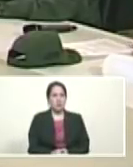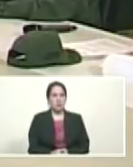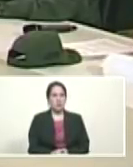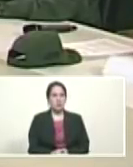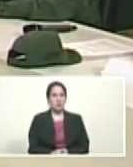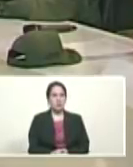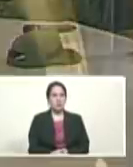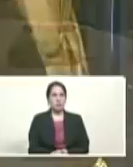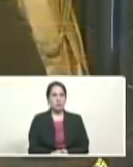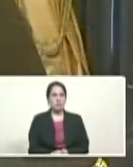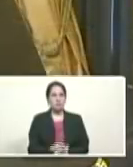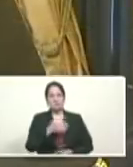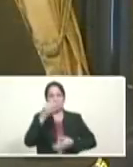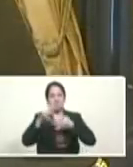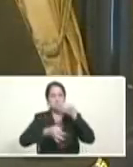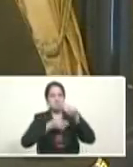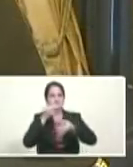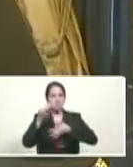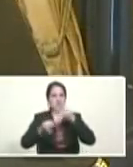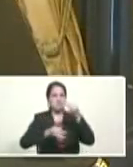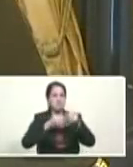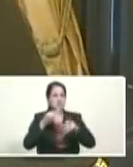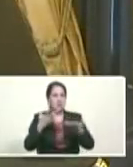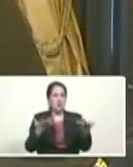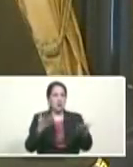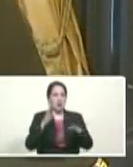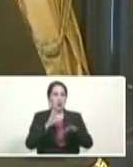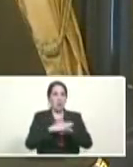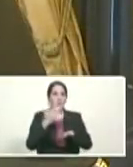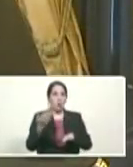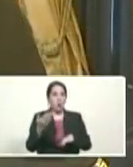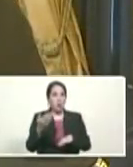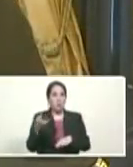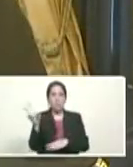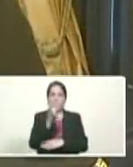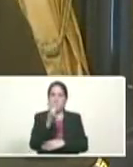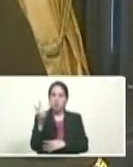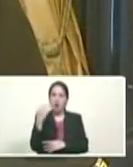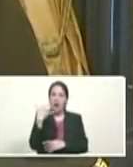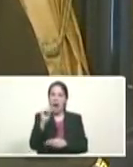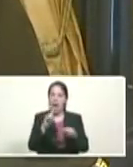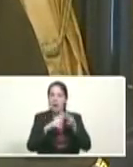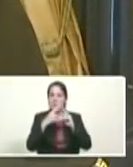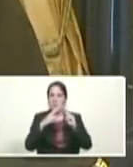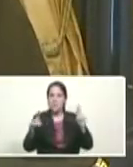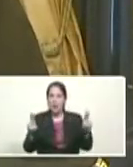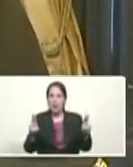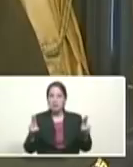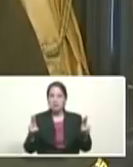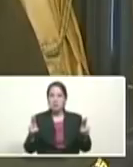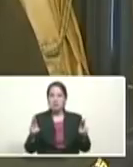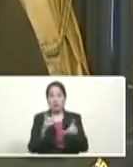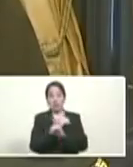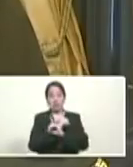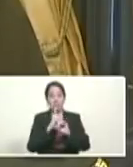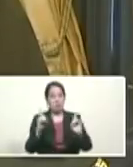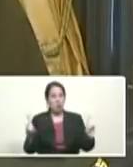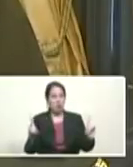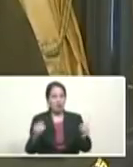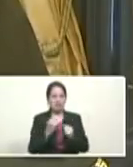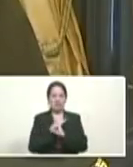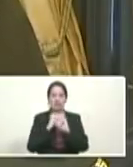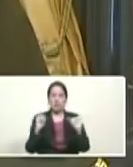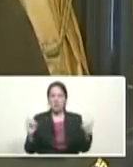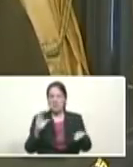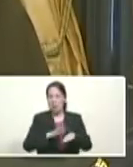esto lo que explica por qué en venezuela y paz porque el menos hoy de independencia porque venezuela y democracia porque hay pueblo porque hay